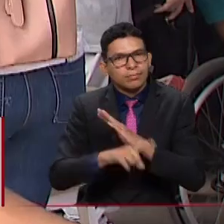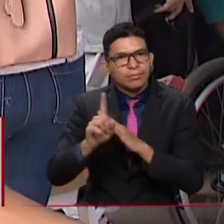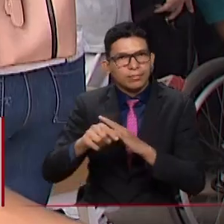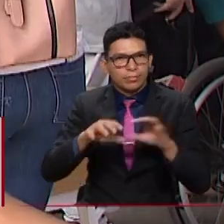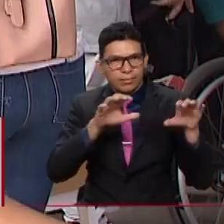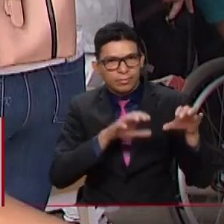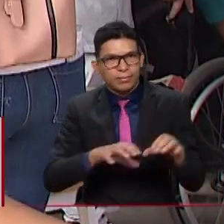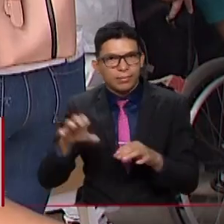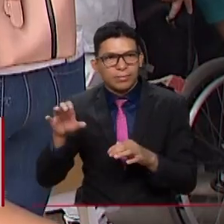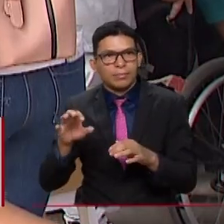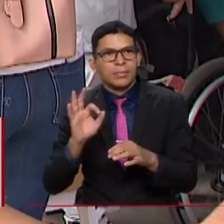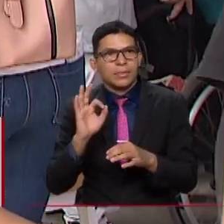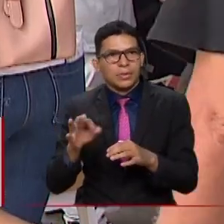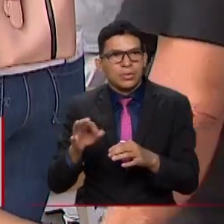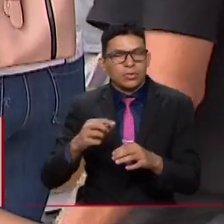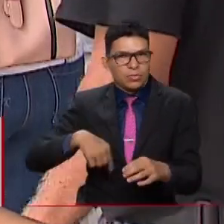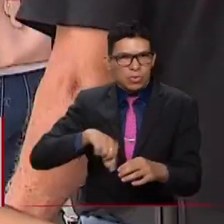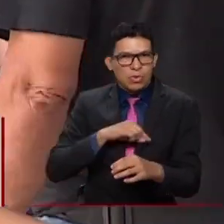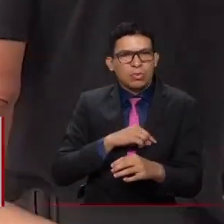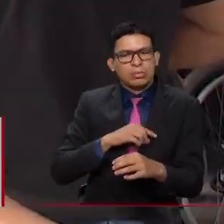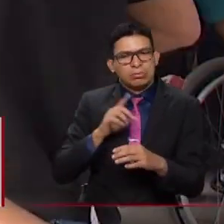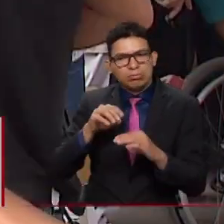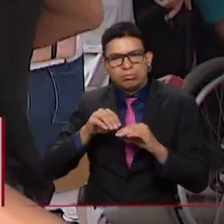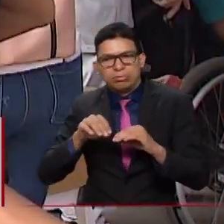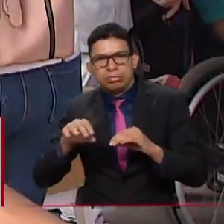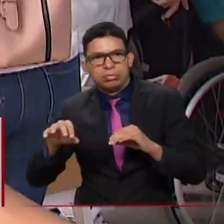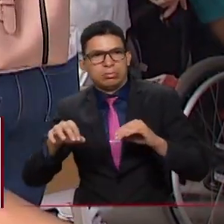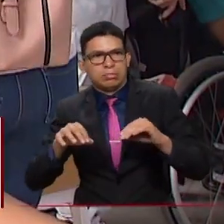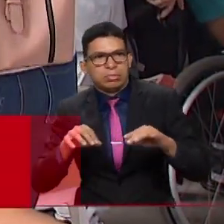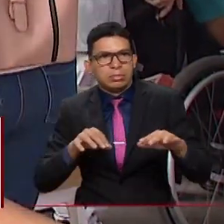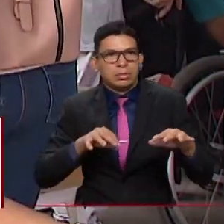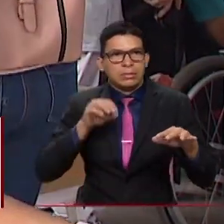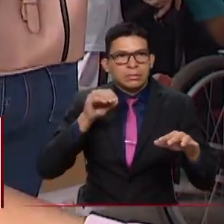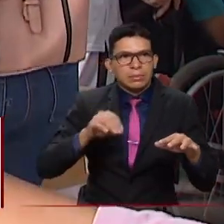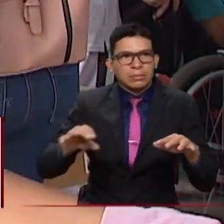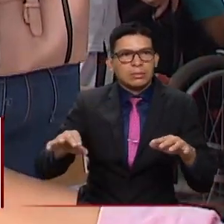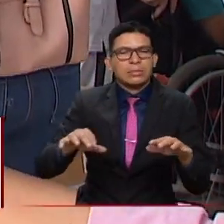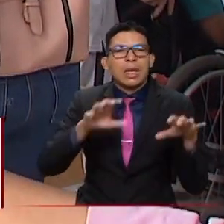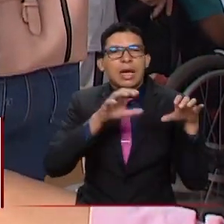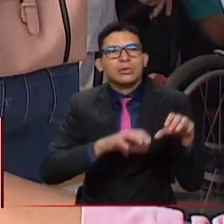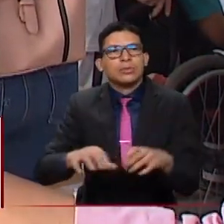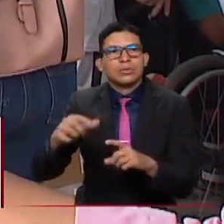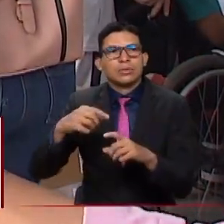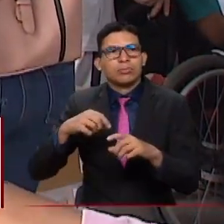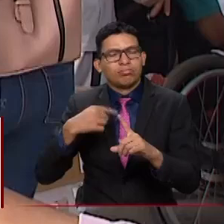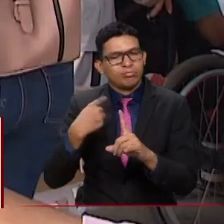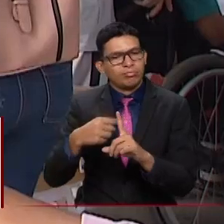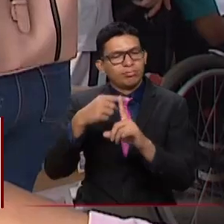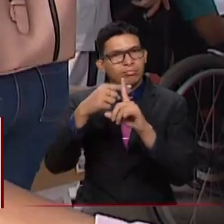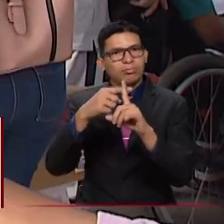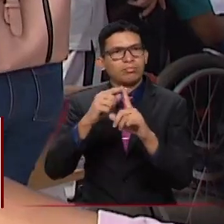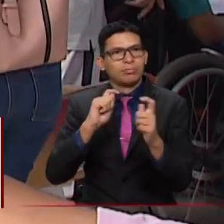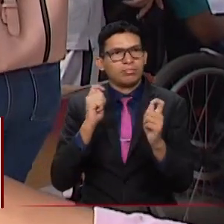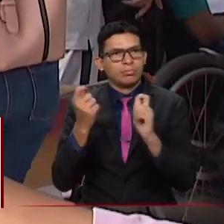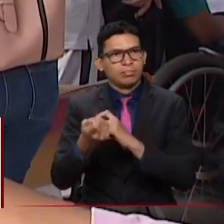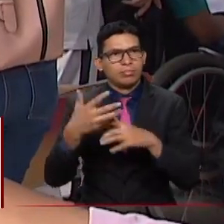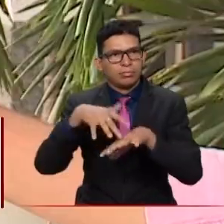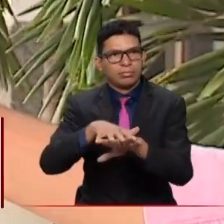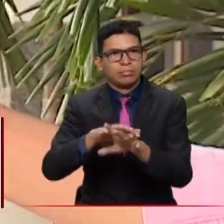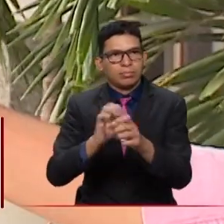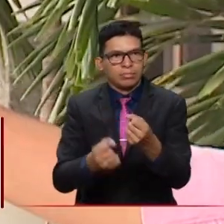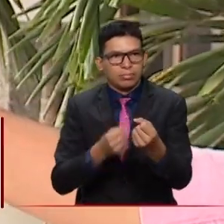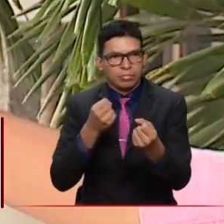acción y réplicas que hacemos en estos procesos, para que presenten acciones afirmativas en los territorios para que se conviertan en red de apoyo,